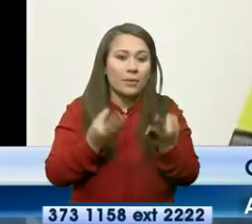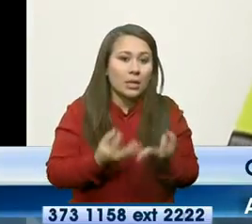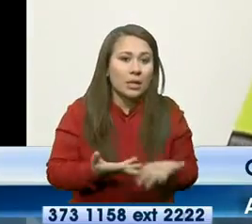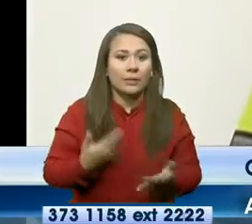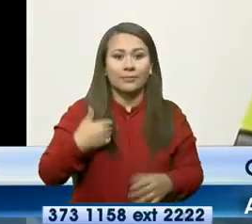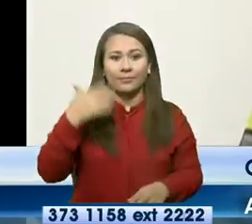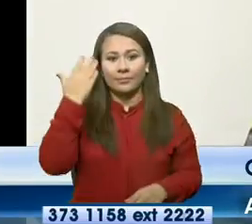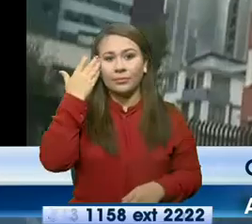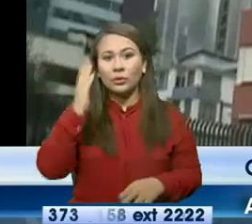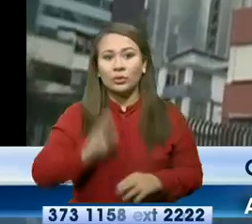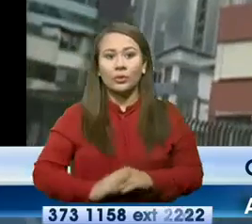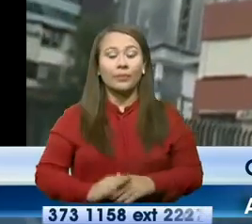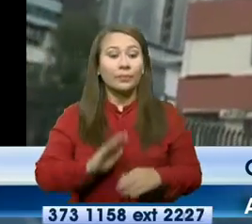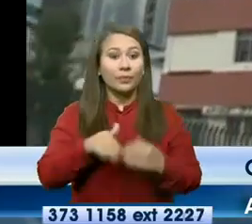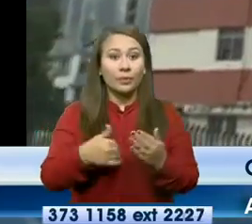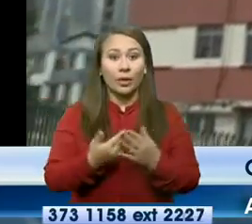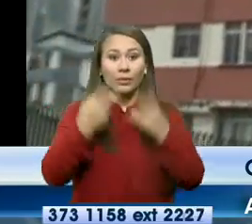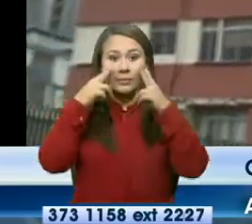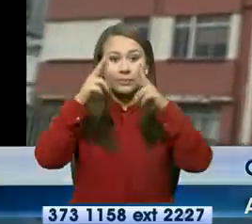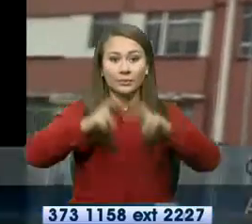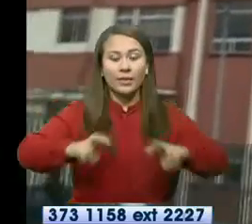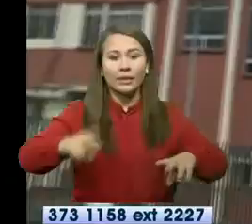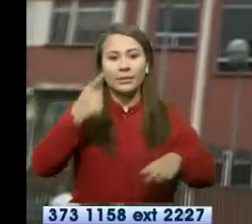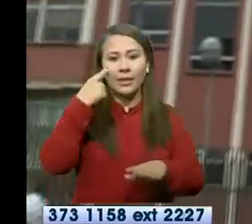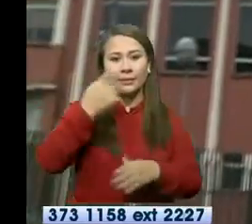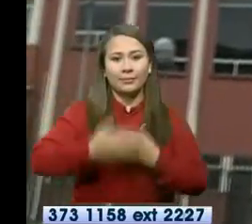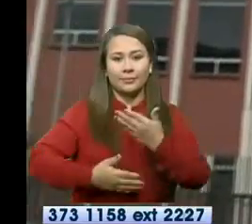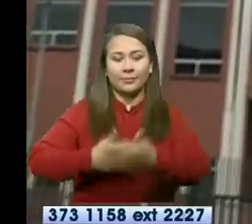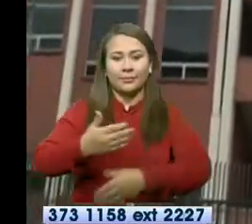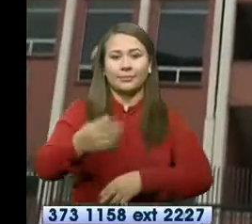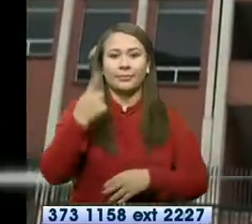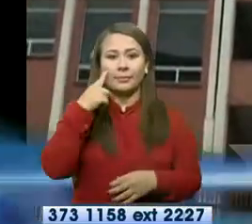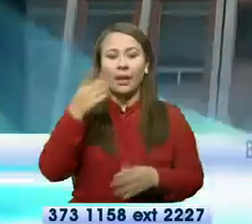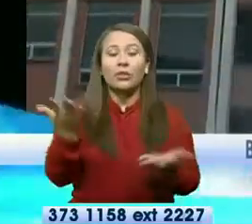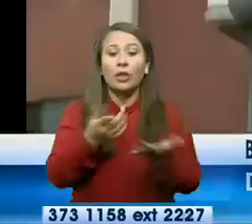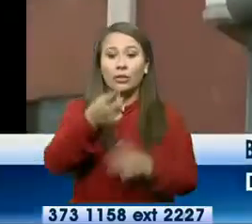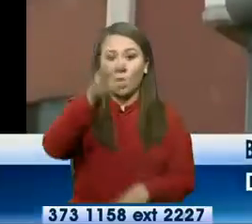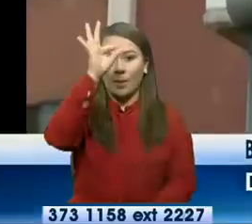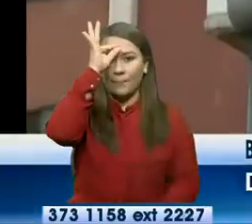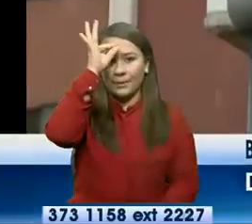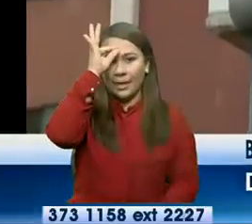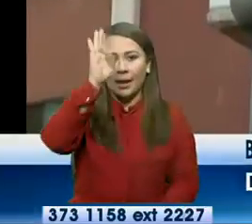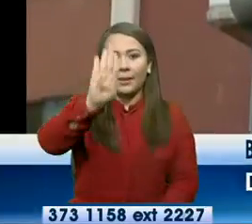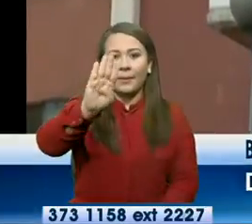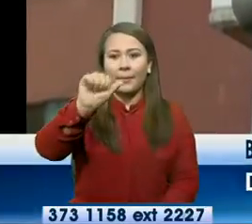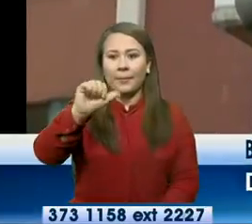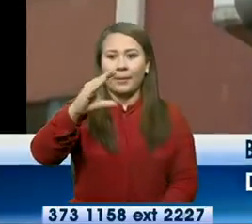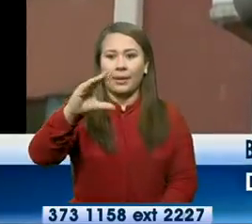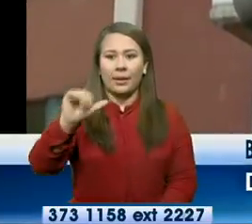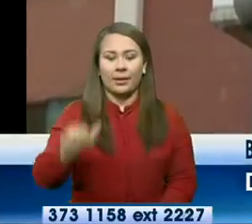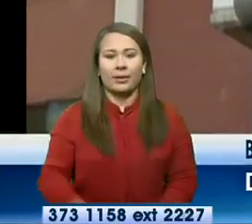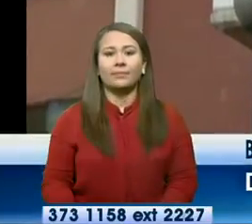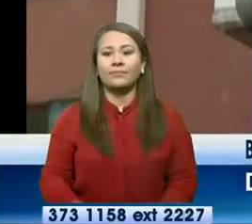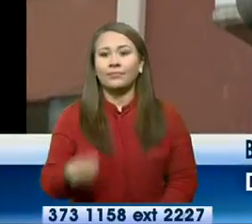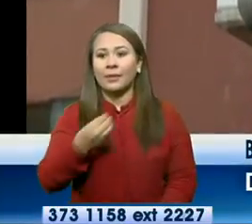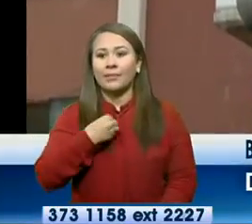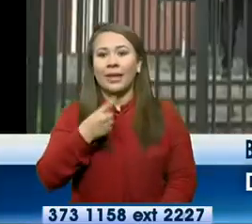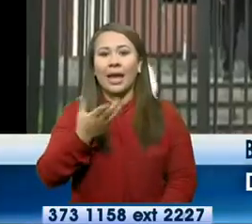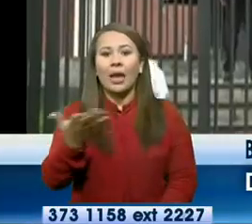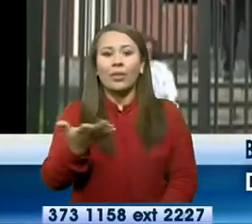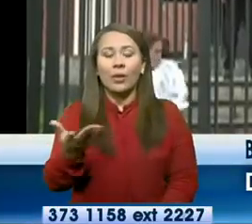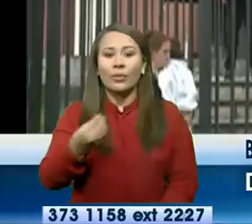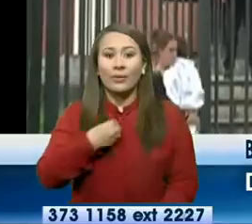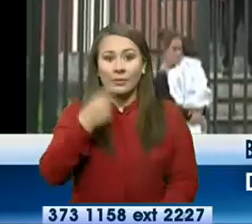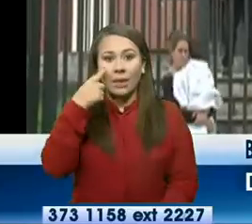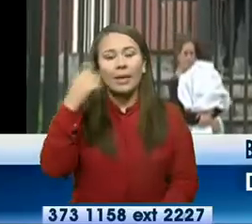casa de acogimiento. La infante permanece internada en el Hospital de Niños Vaca Ortiz. Estiman que podría abandonar la casa de salud la próxima semana.